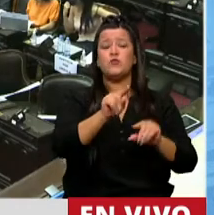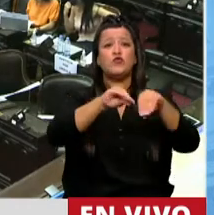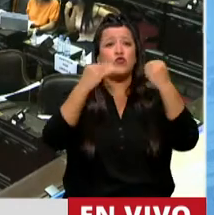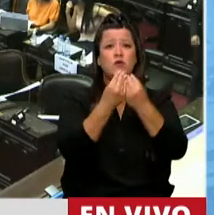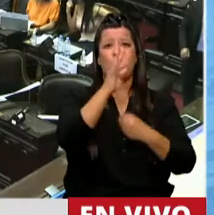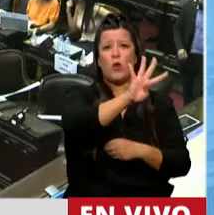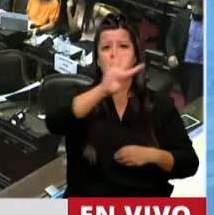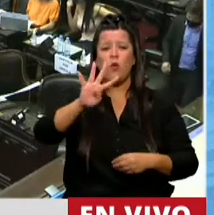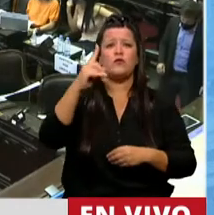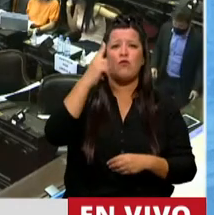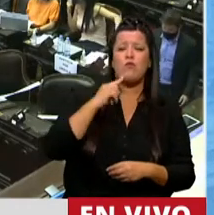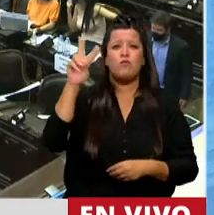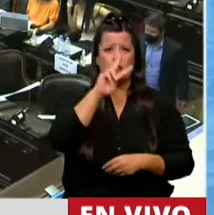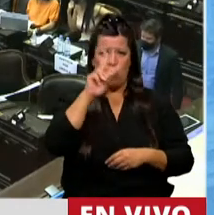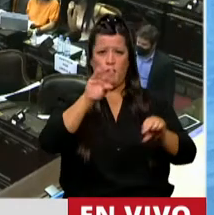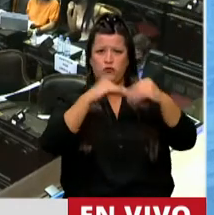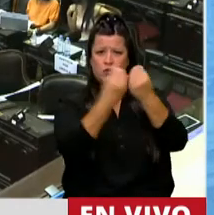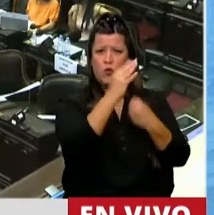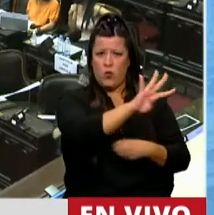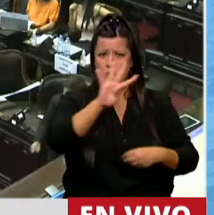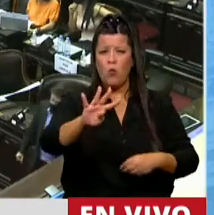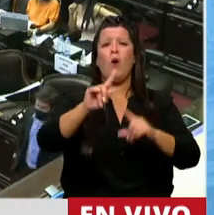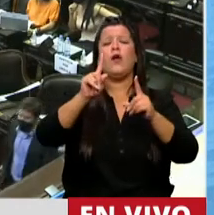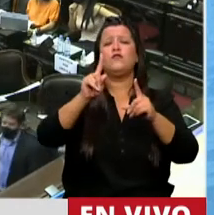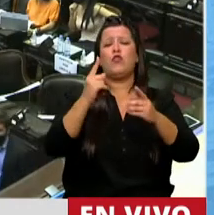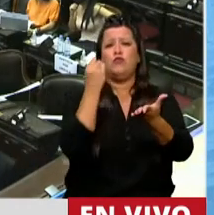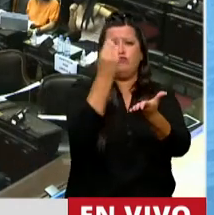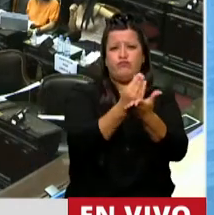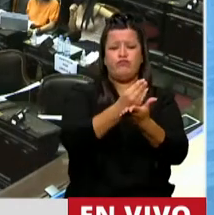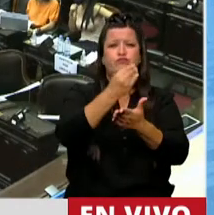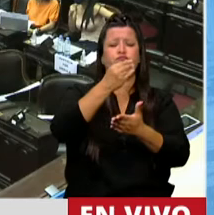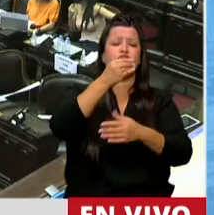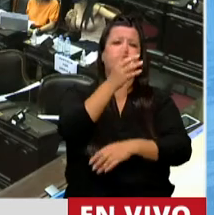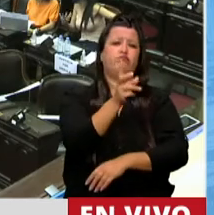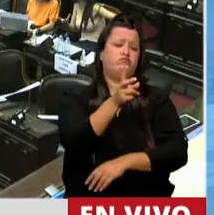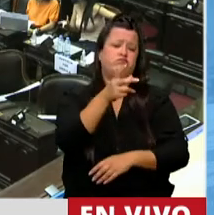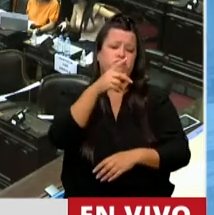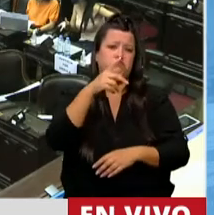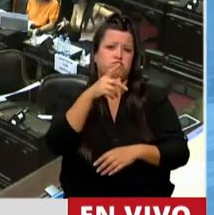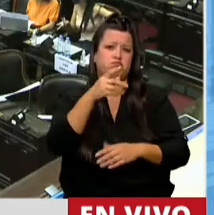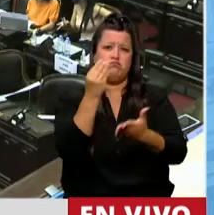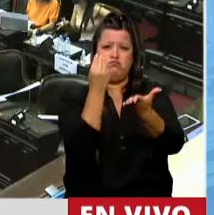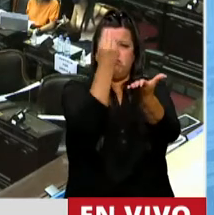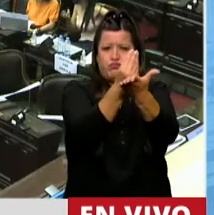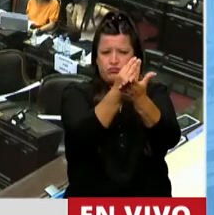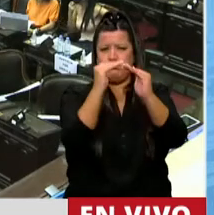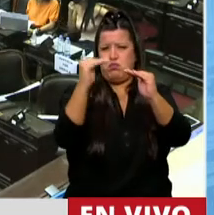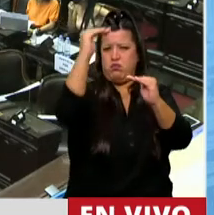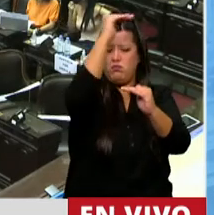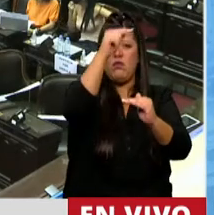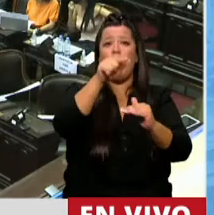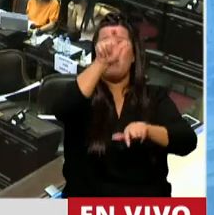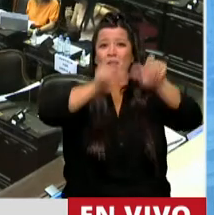44 hombres y mujeres, oficiales y suboficiales de la Armada Argentina, fue un